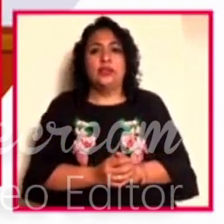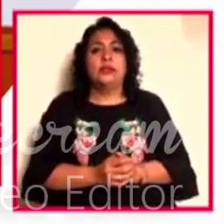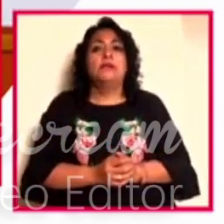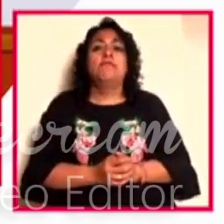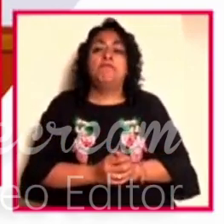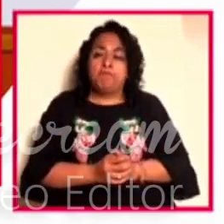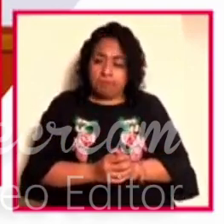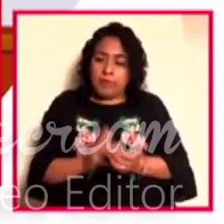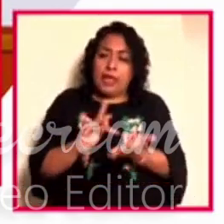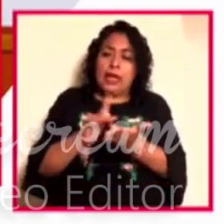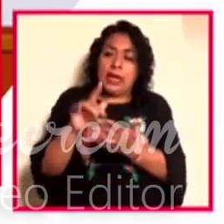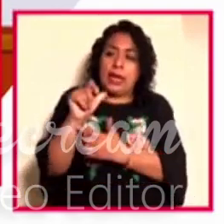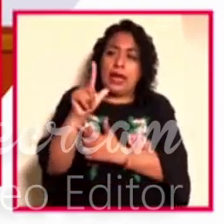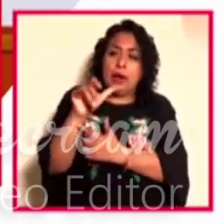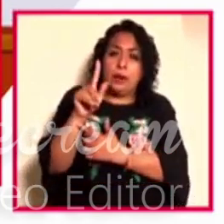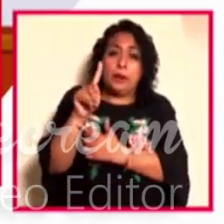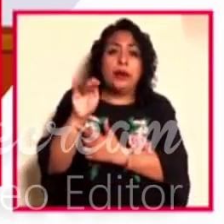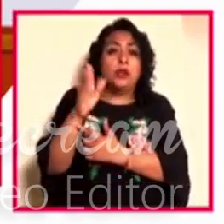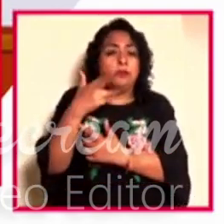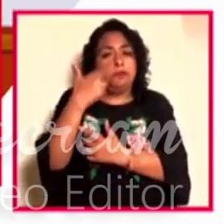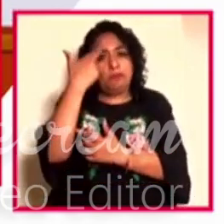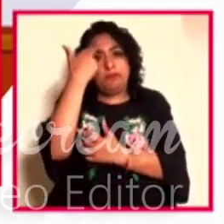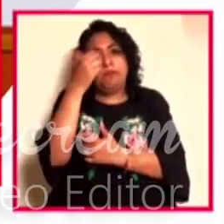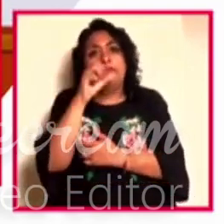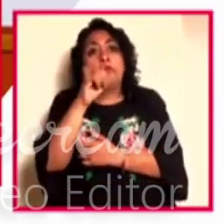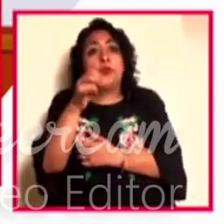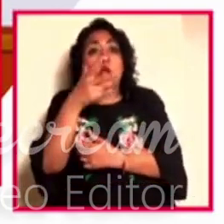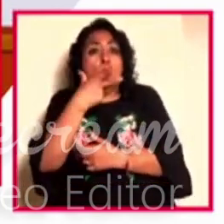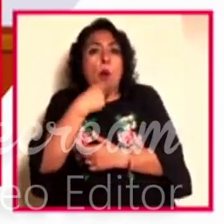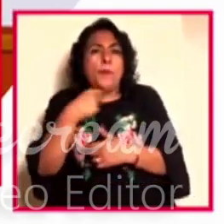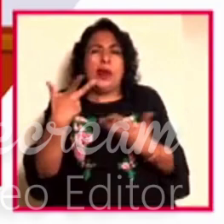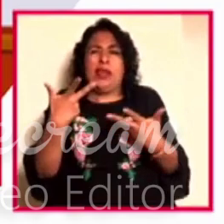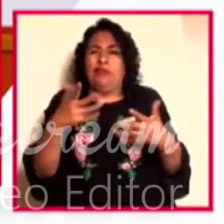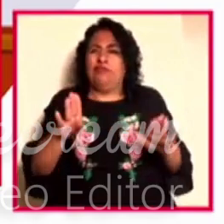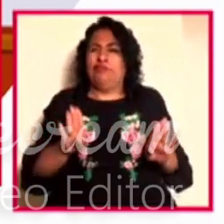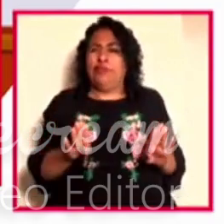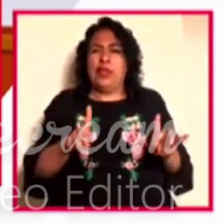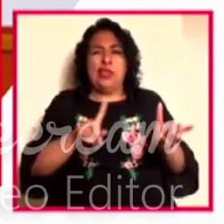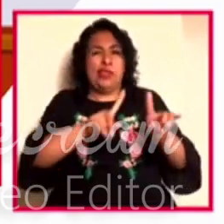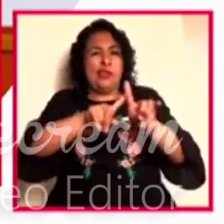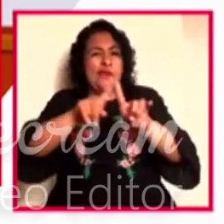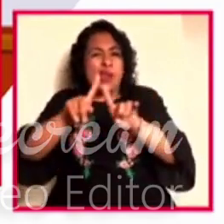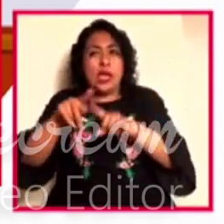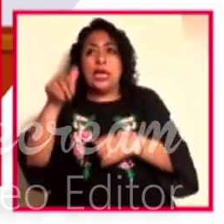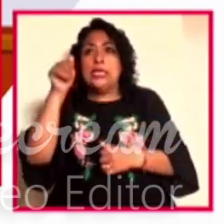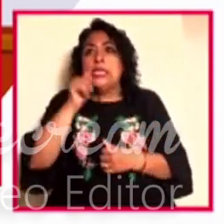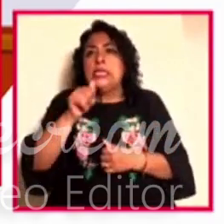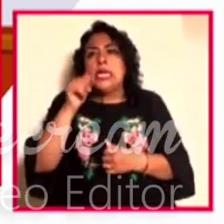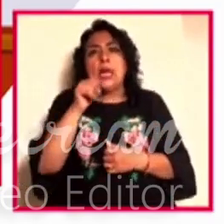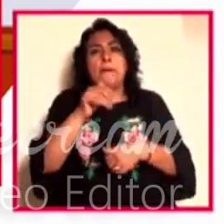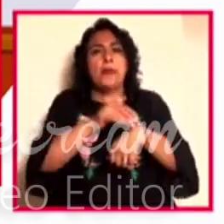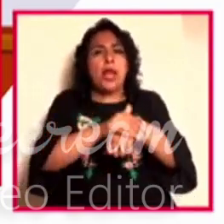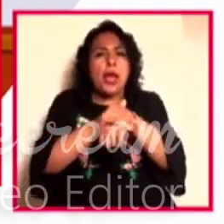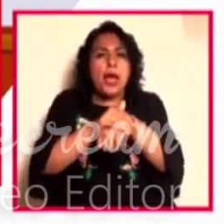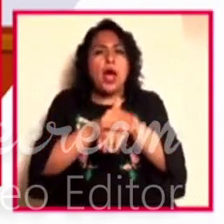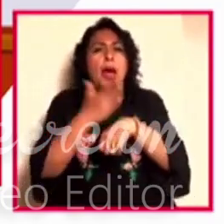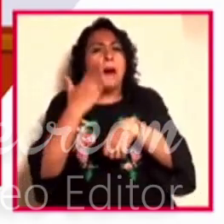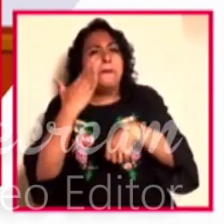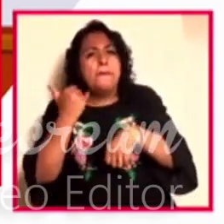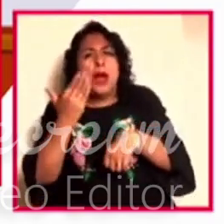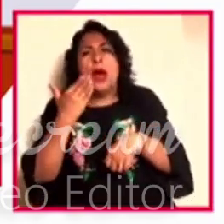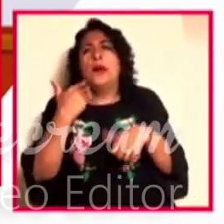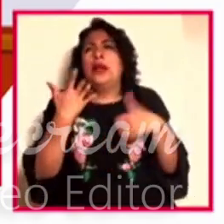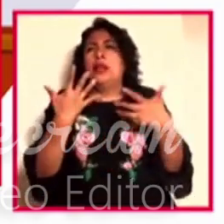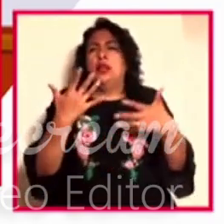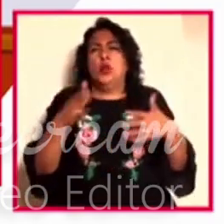Gracias, Alberto. Y como ya bien refieres, un hombre ecléctico, un hombre siempre amistoso, amigable, con una gran